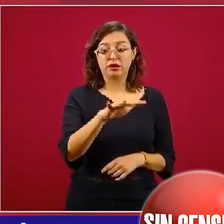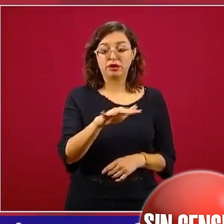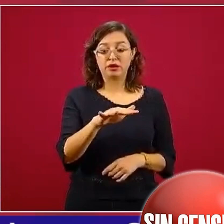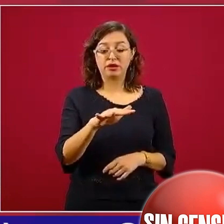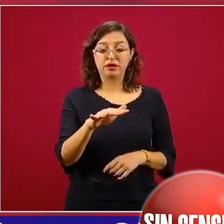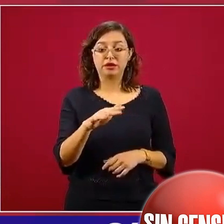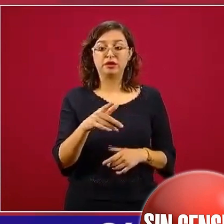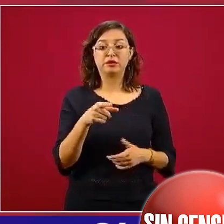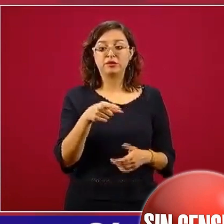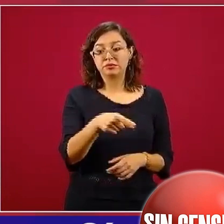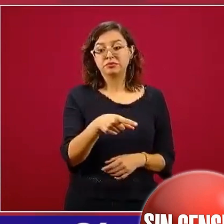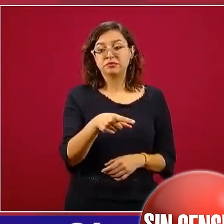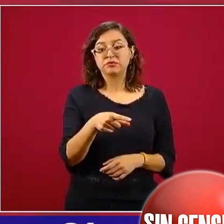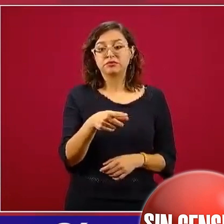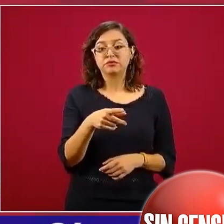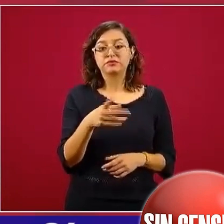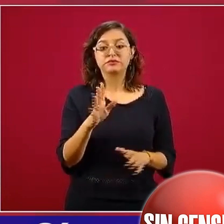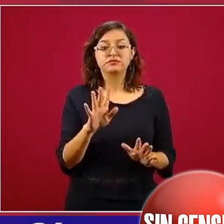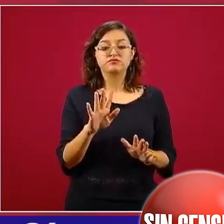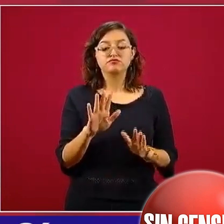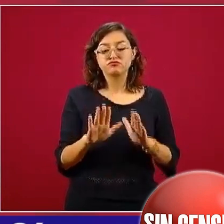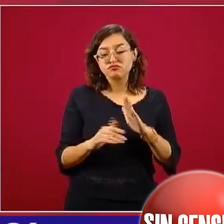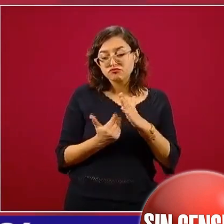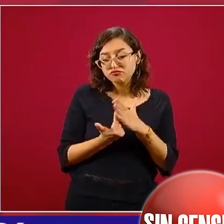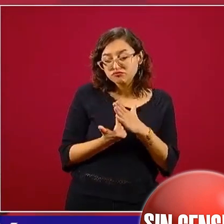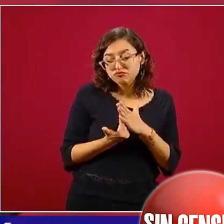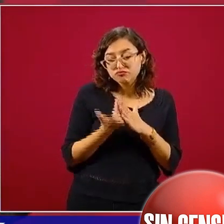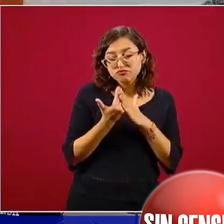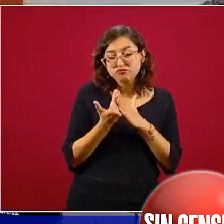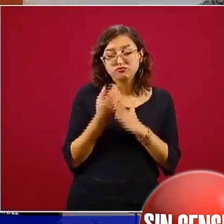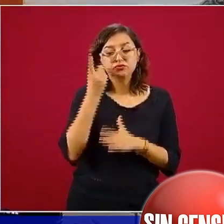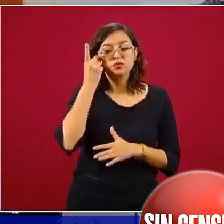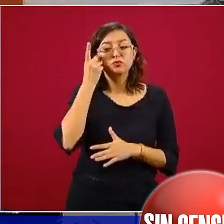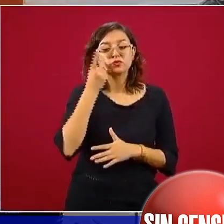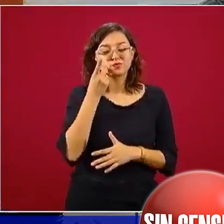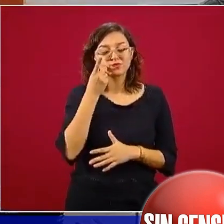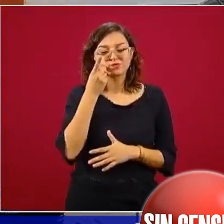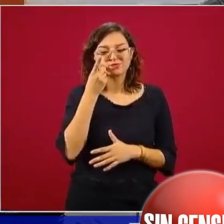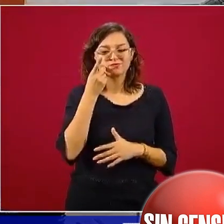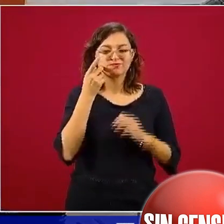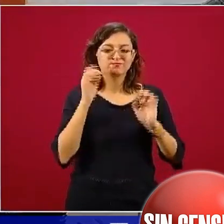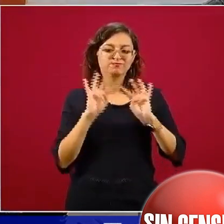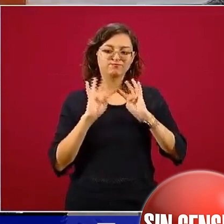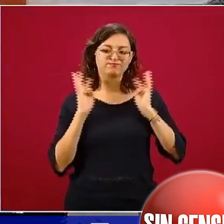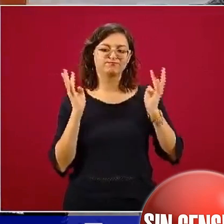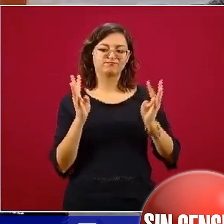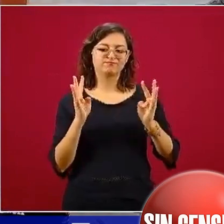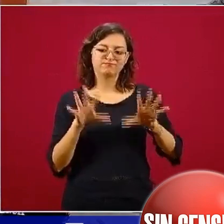está dormido una madrugada y ahí lo asesinan